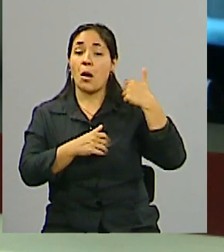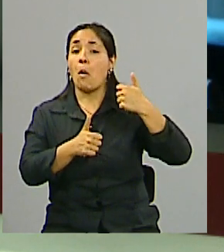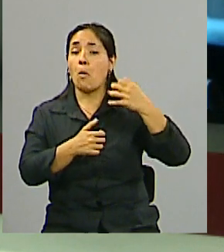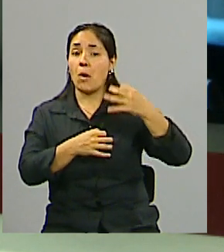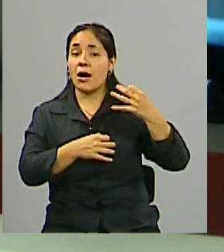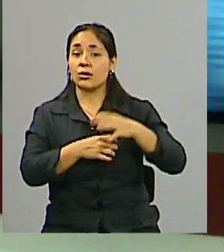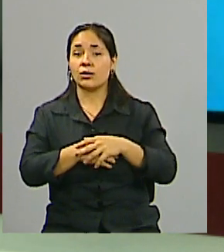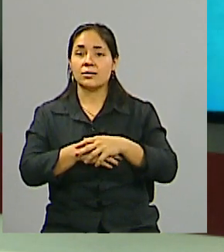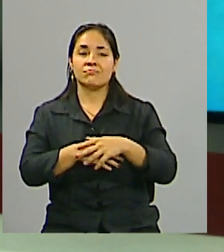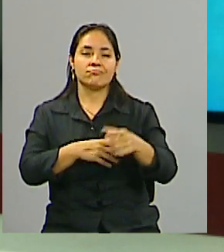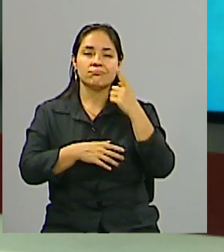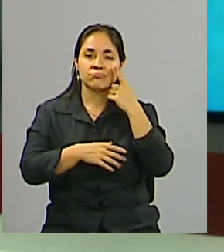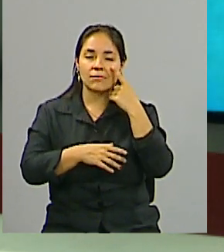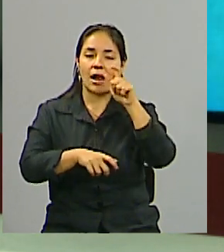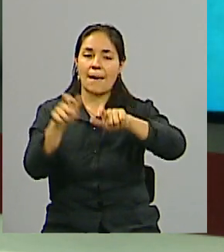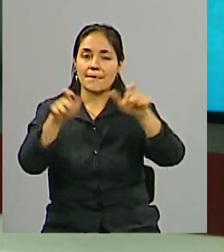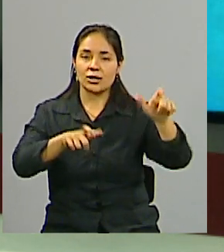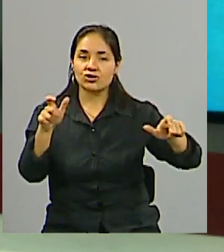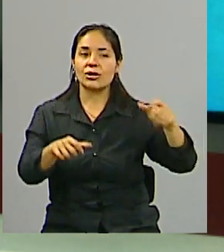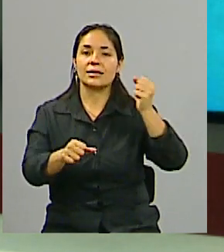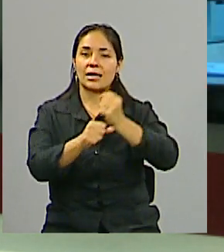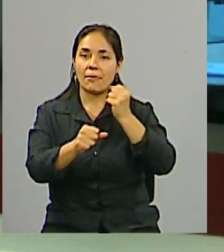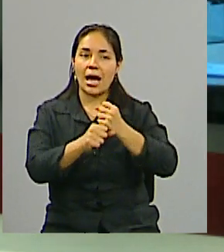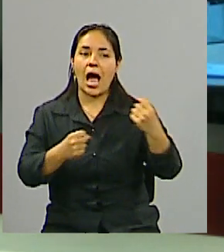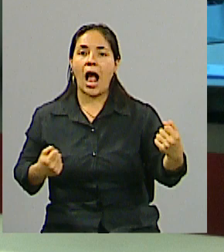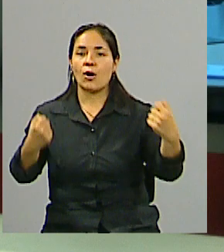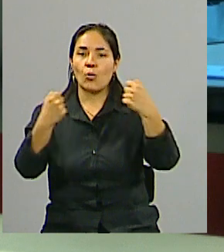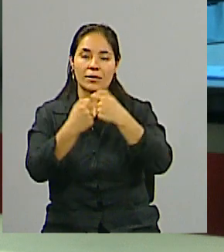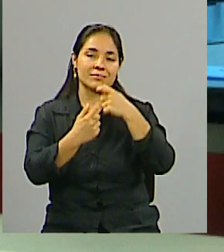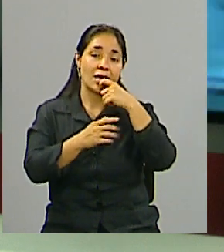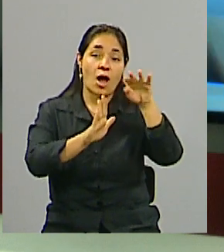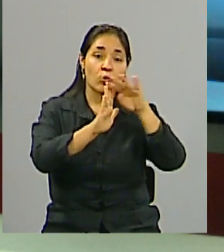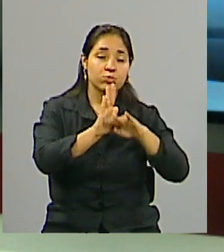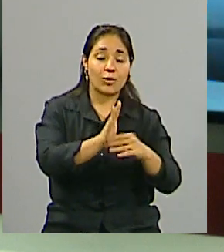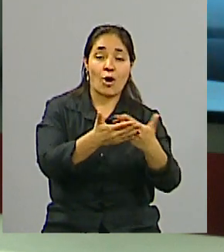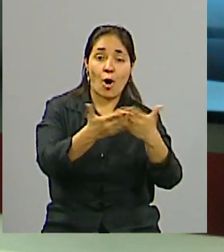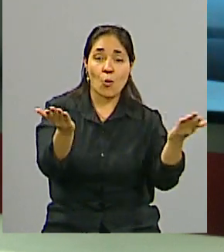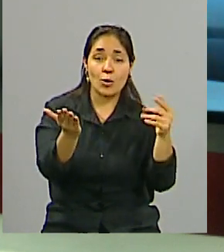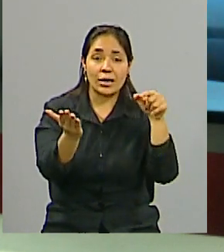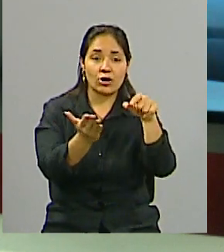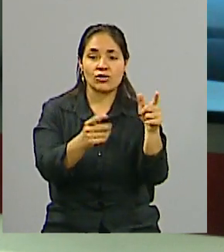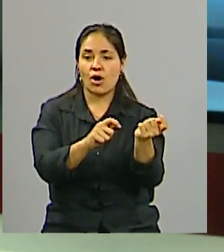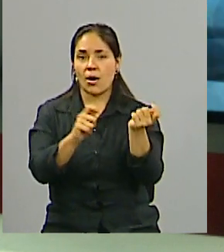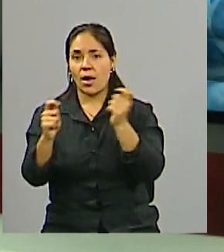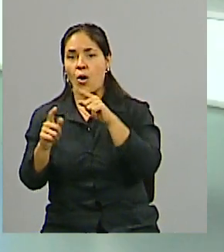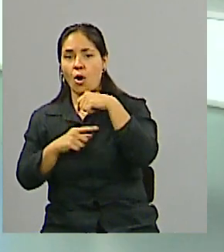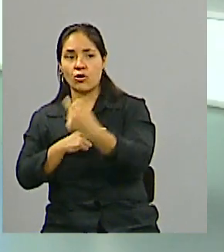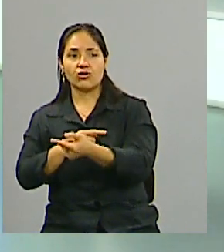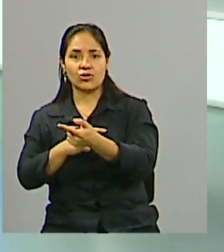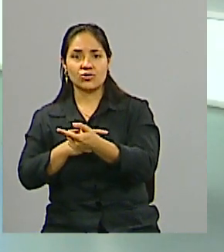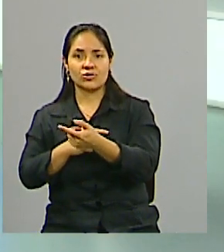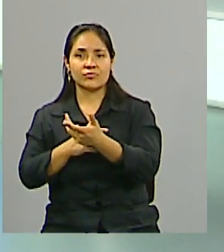uno conoce gente que tiene por ahí esos acuerdos por fuera de los convenios colectivos de trabajo, te dicen de pronto hoy no son los mejores